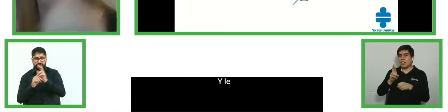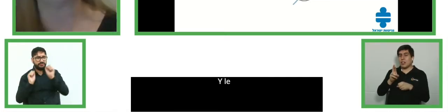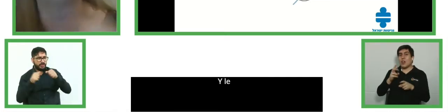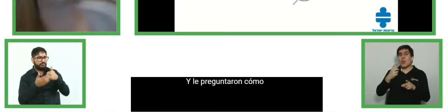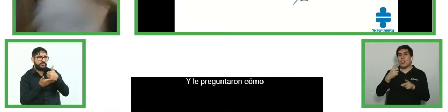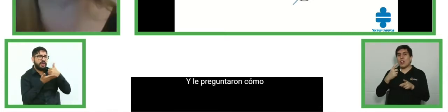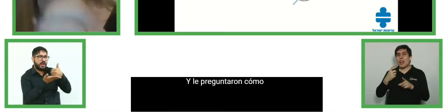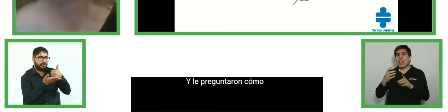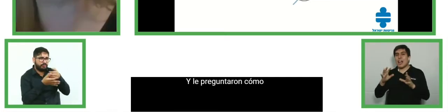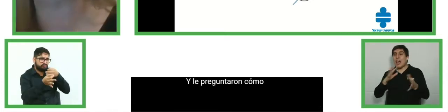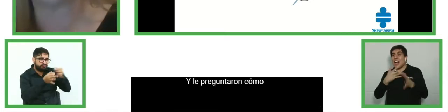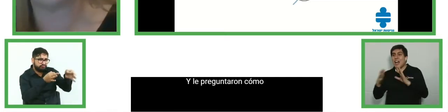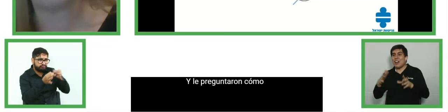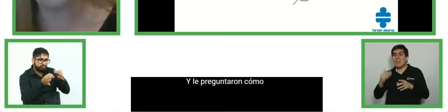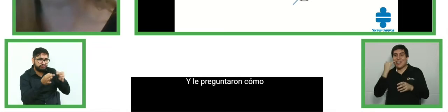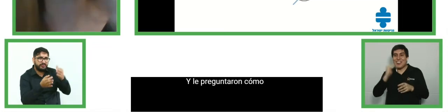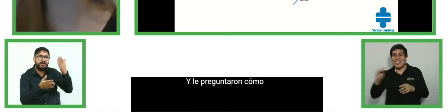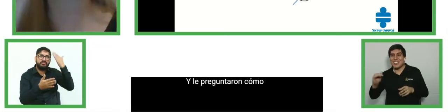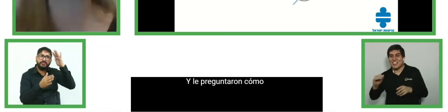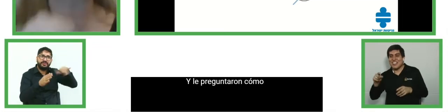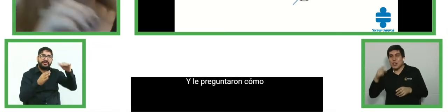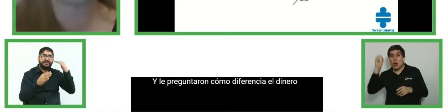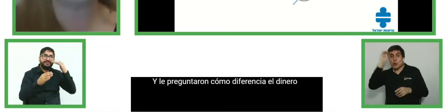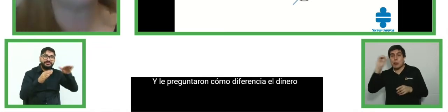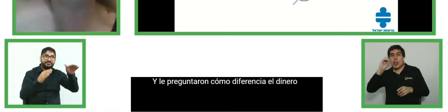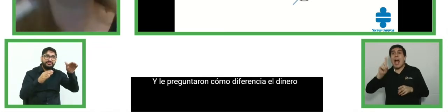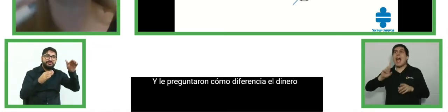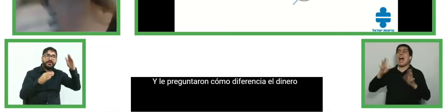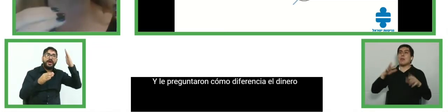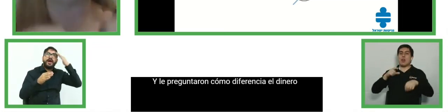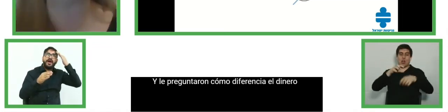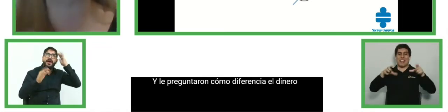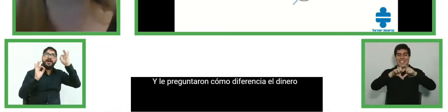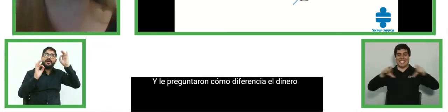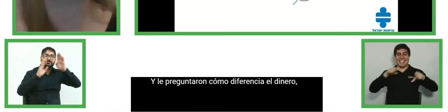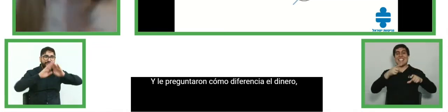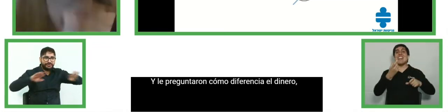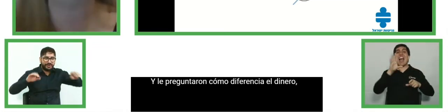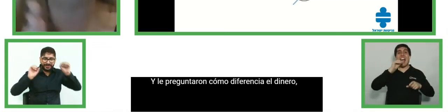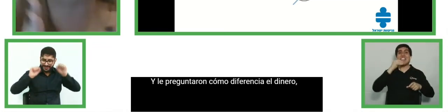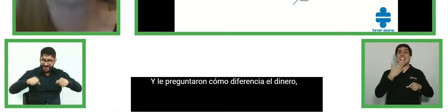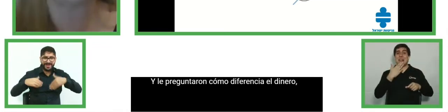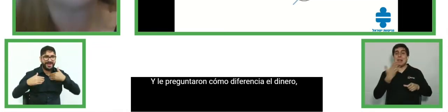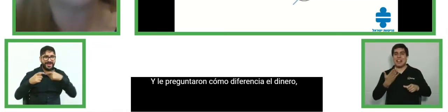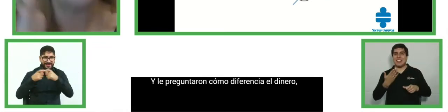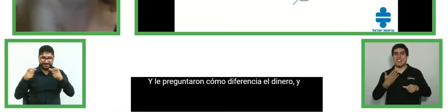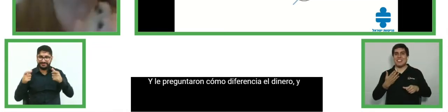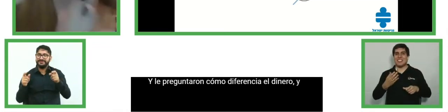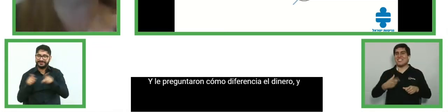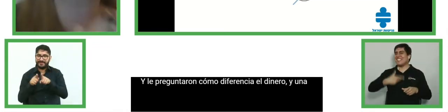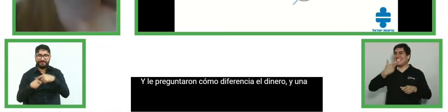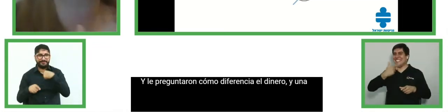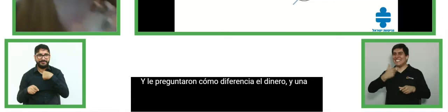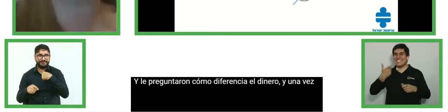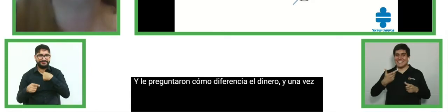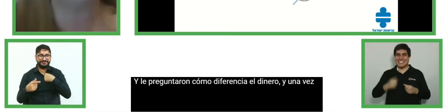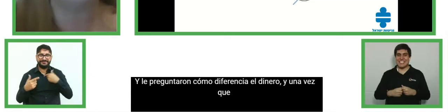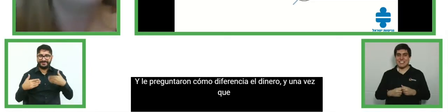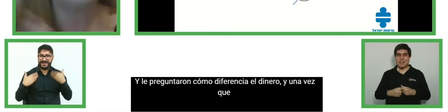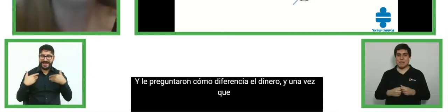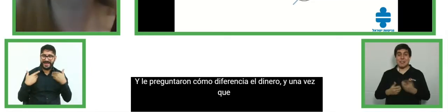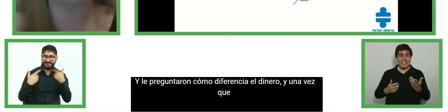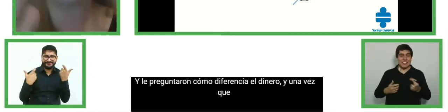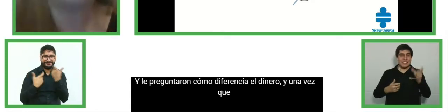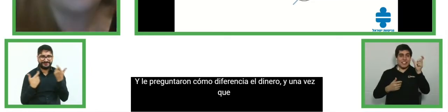probablemente tiene dinero que habla. Los niños dijeron en la clase todo eso. Una vez que lo haces bien, una vez que puedes estar en contacto